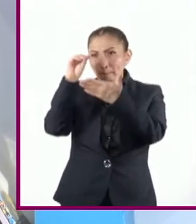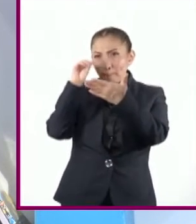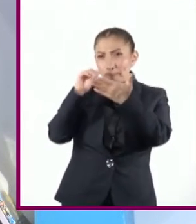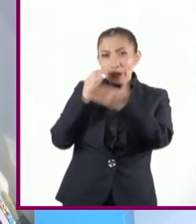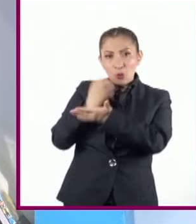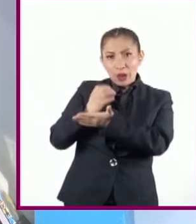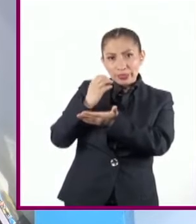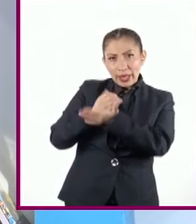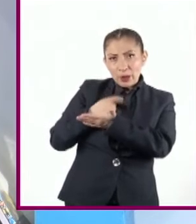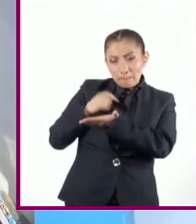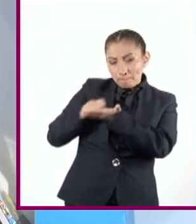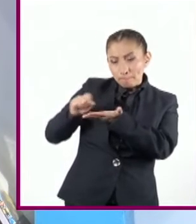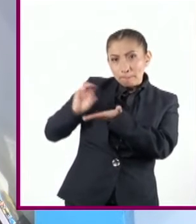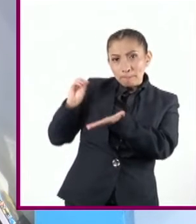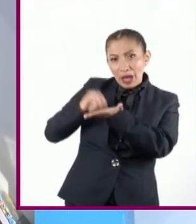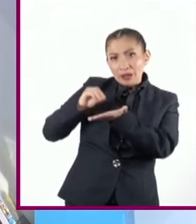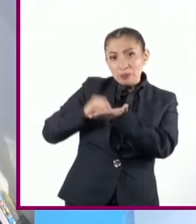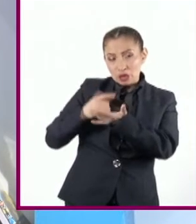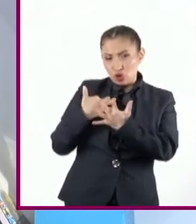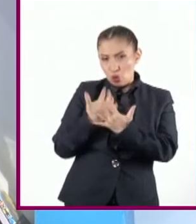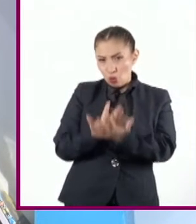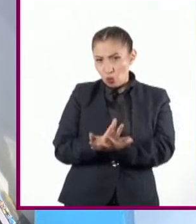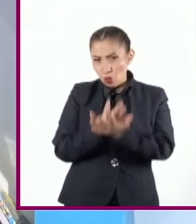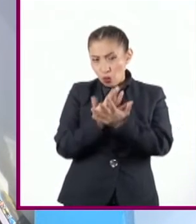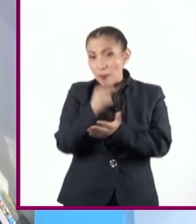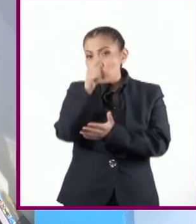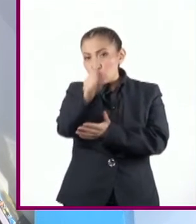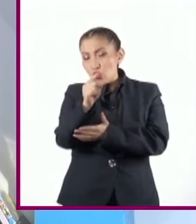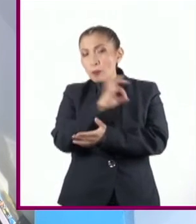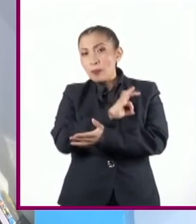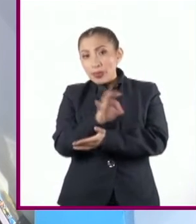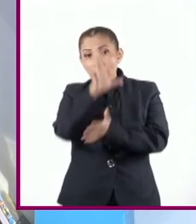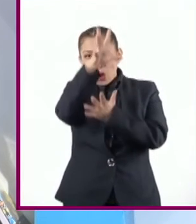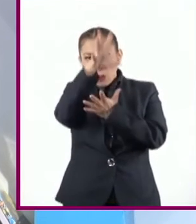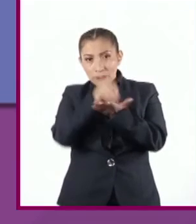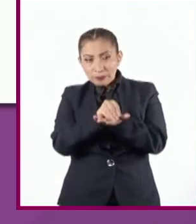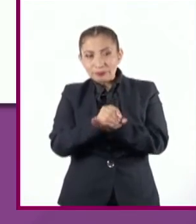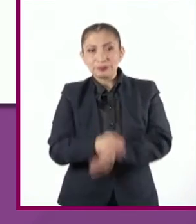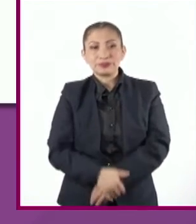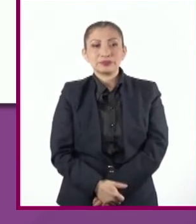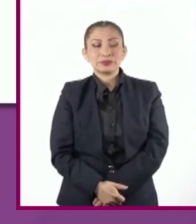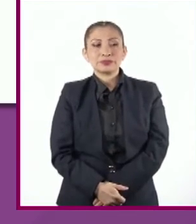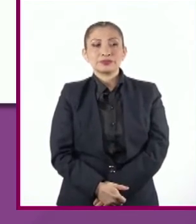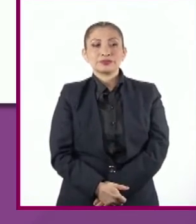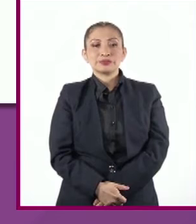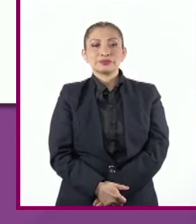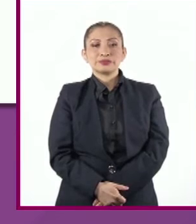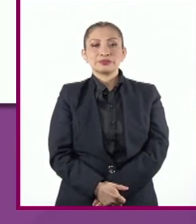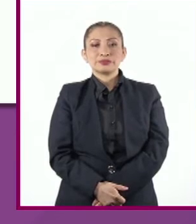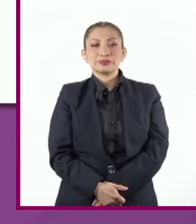su cuaderno. Les daré unos momentos para que puedan copiarlo.